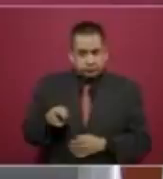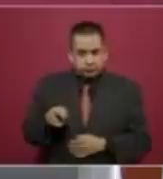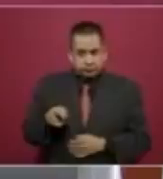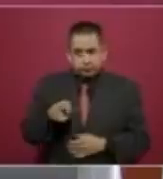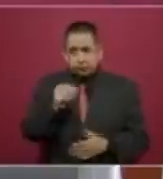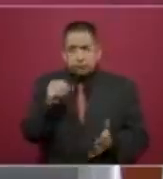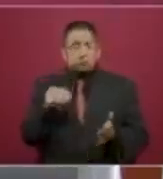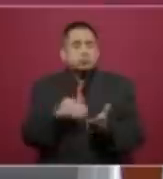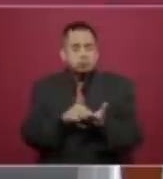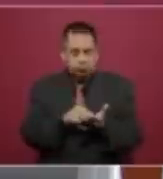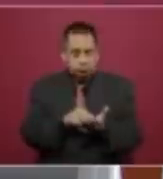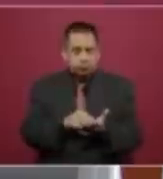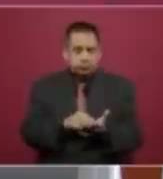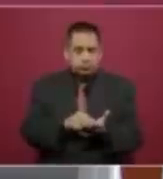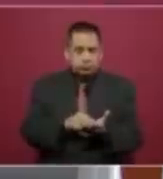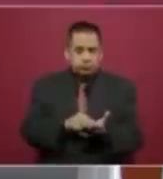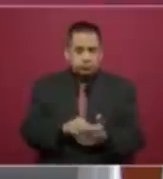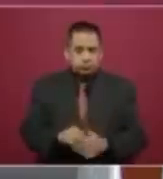9 mil.